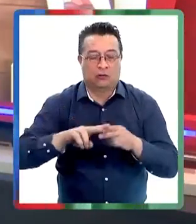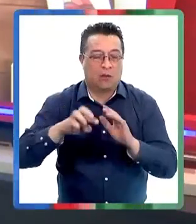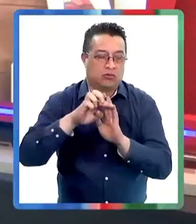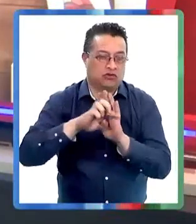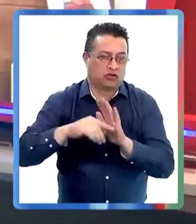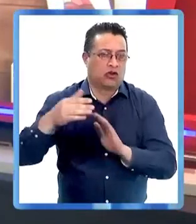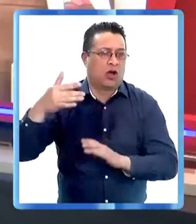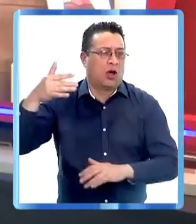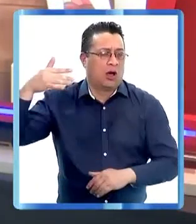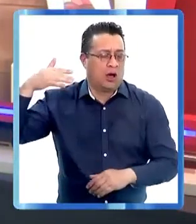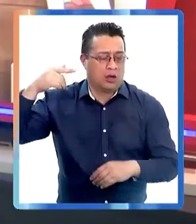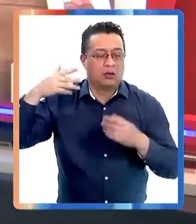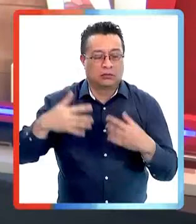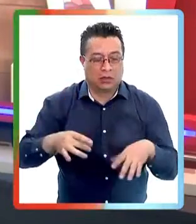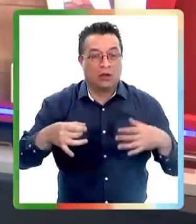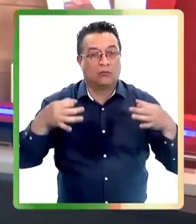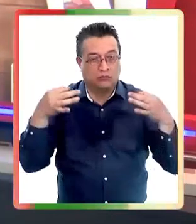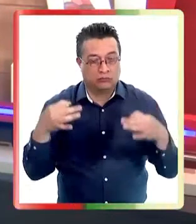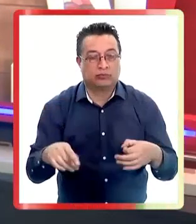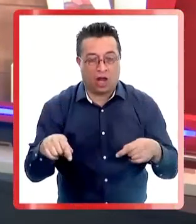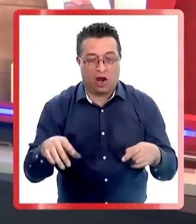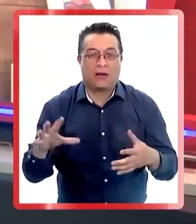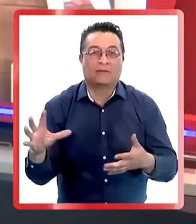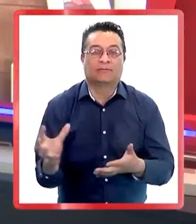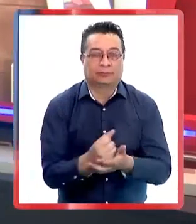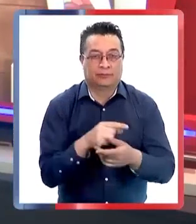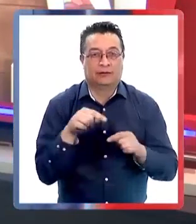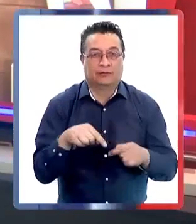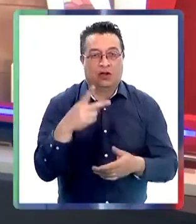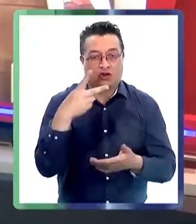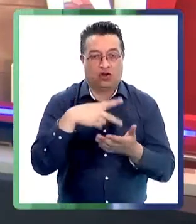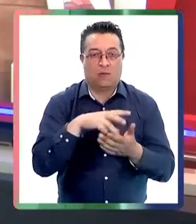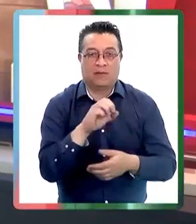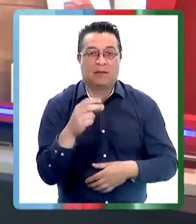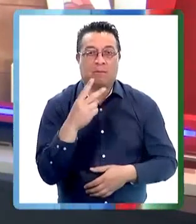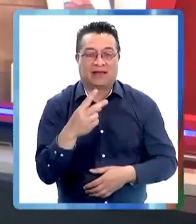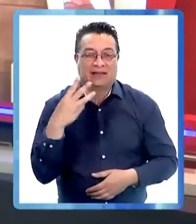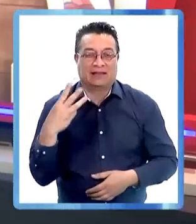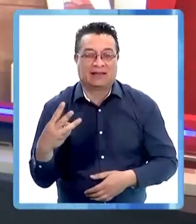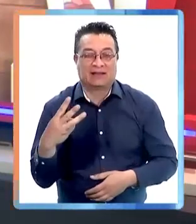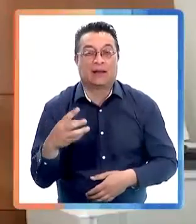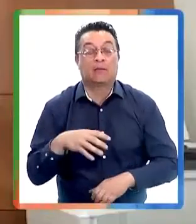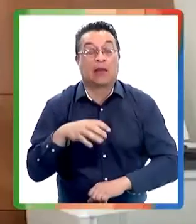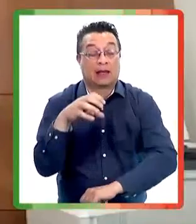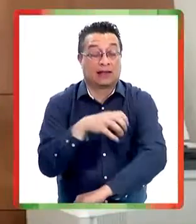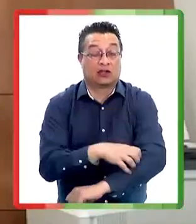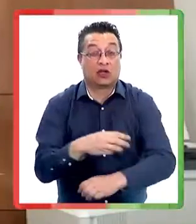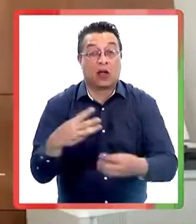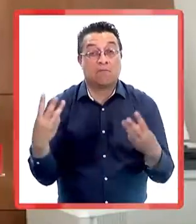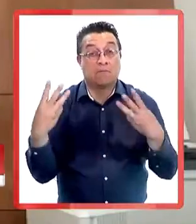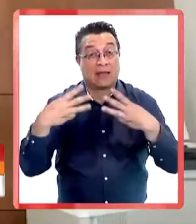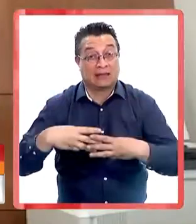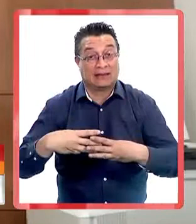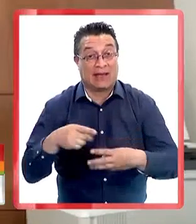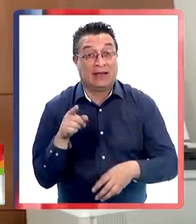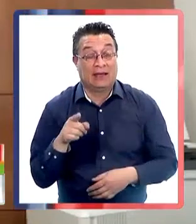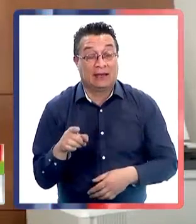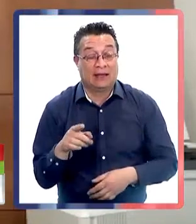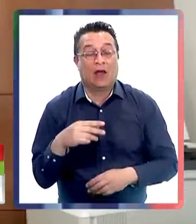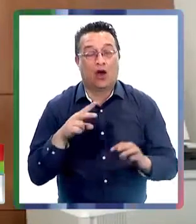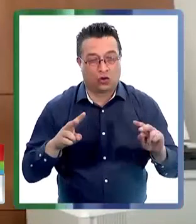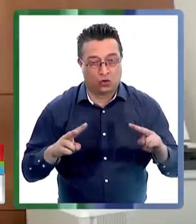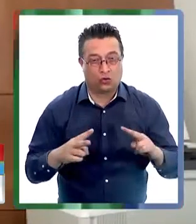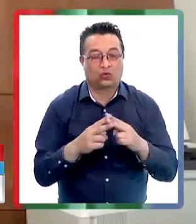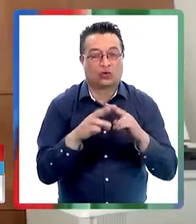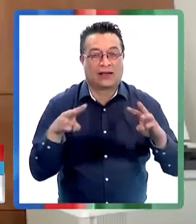largo proyecto que debe en definitiva consolidarse durante el año 2023. En la región de Magallanes se